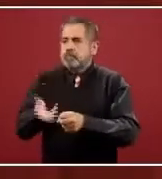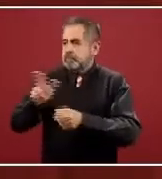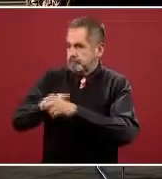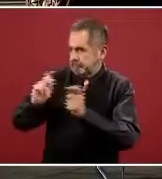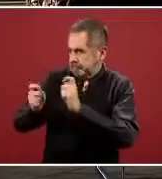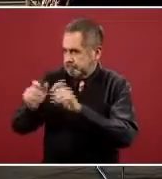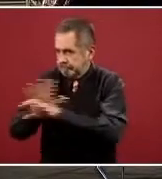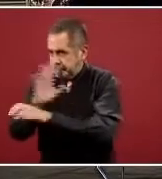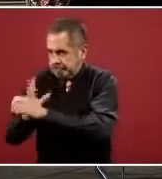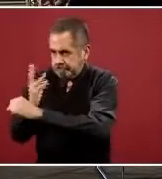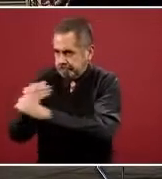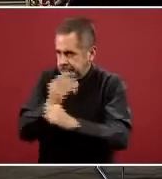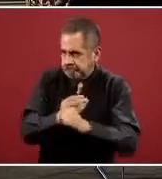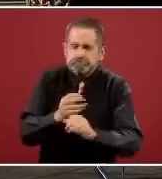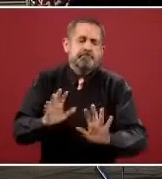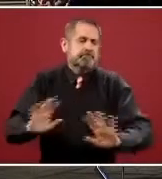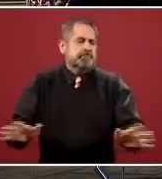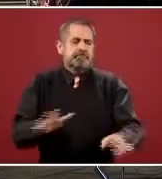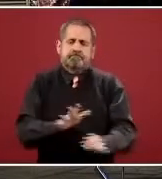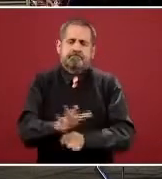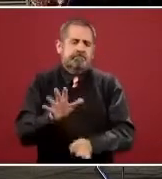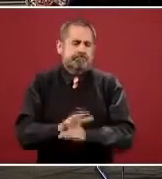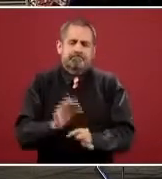suficiente. Gracias.